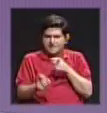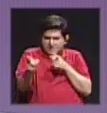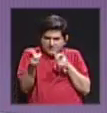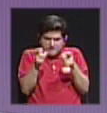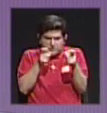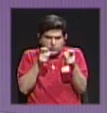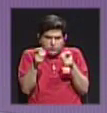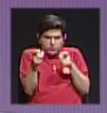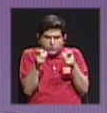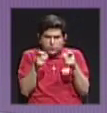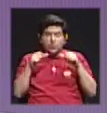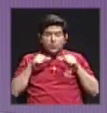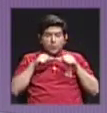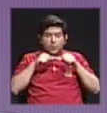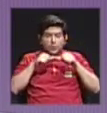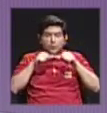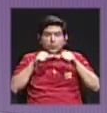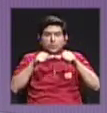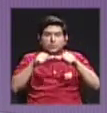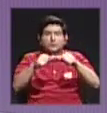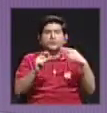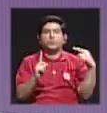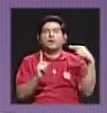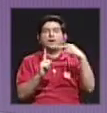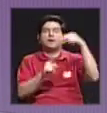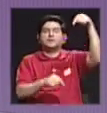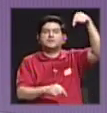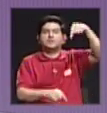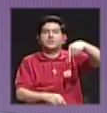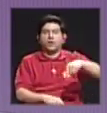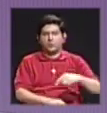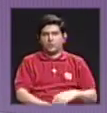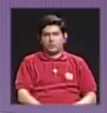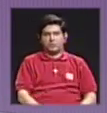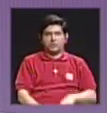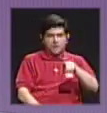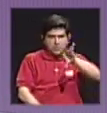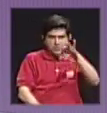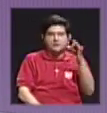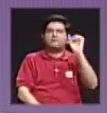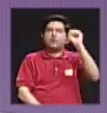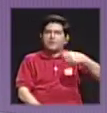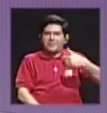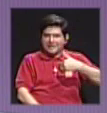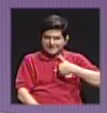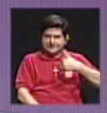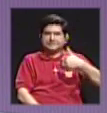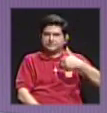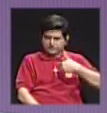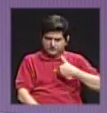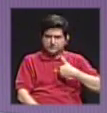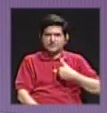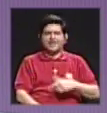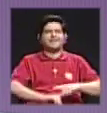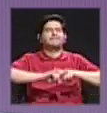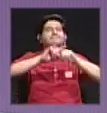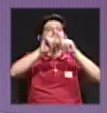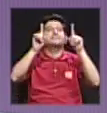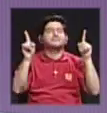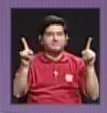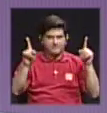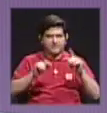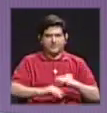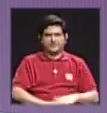dominio sigue ejerciéndolo hasta hoy. En ese sentido sí habría una diferencia